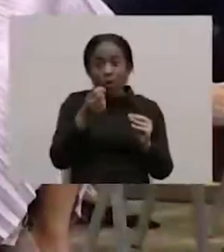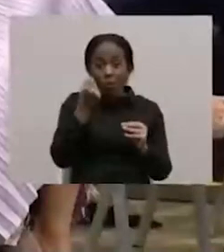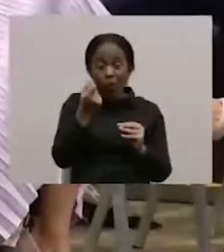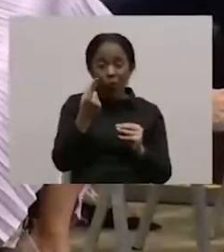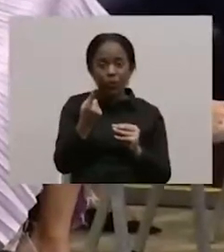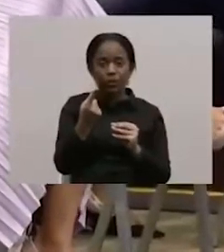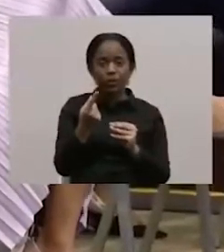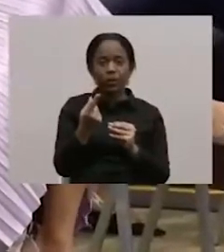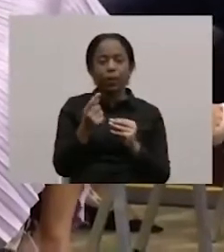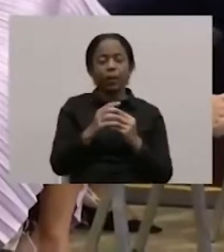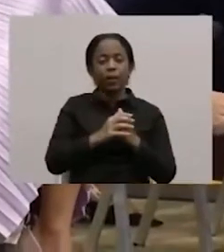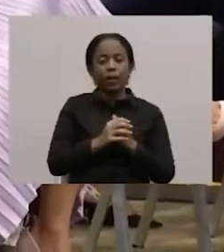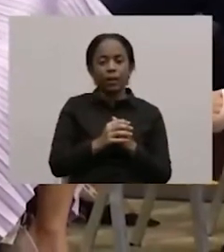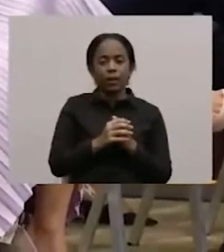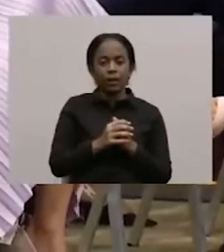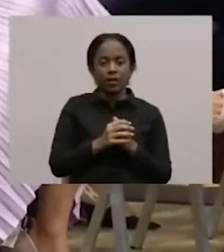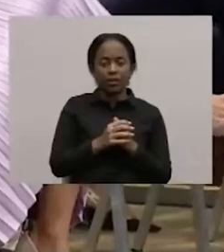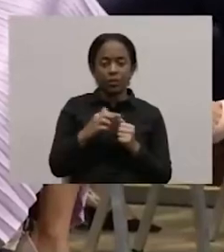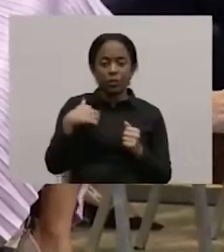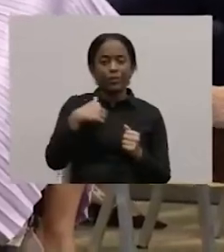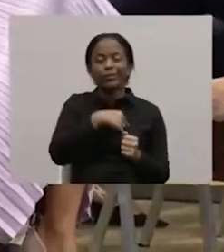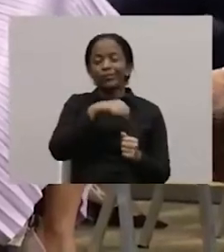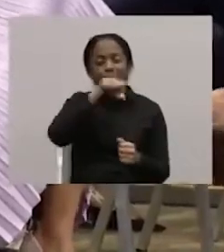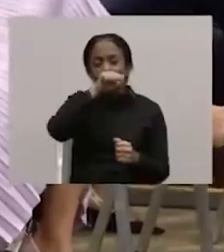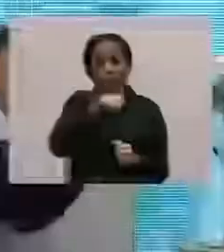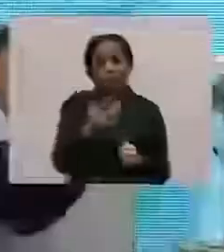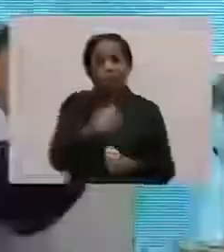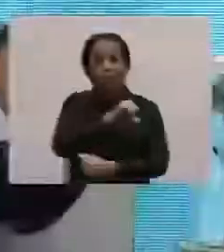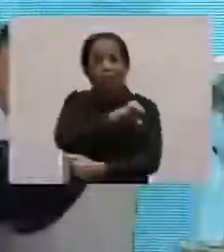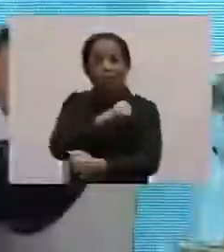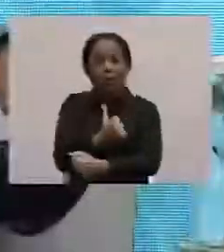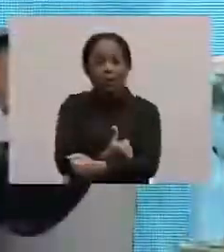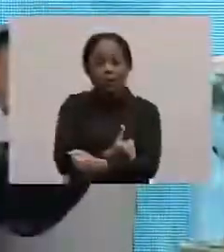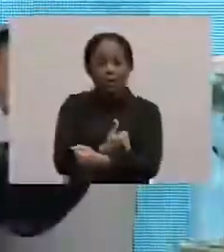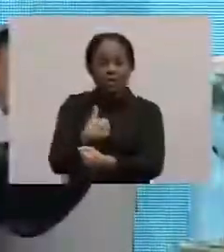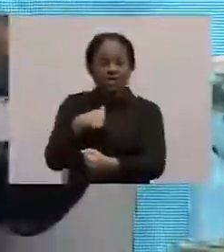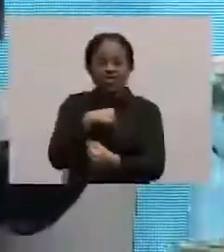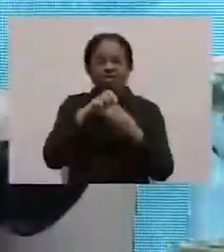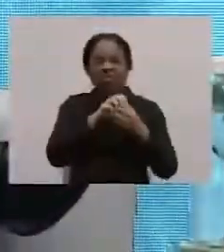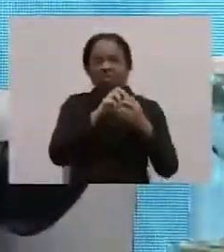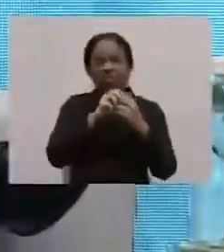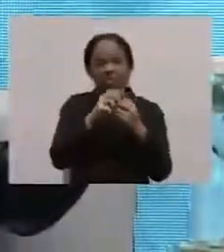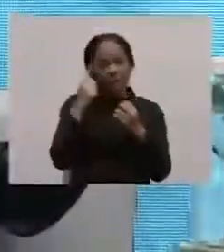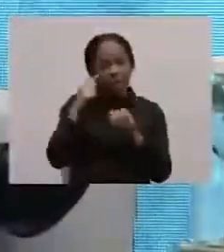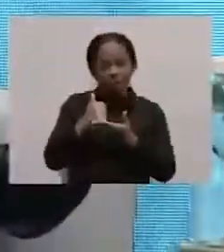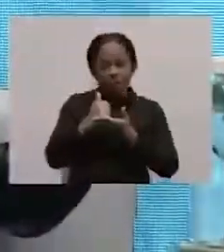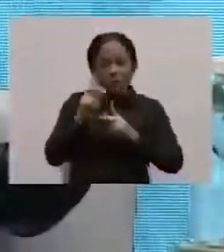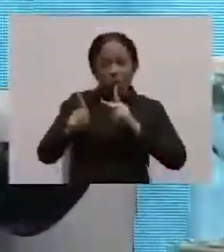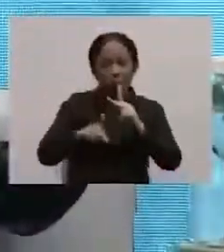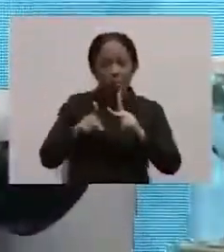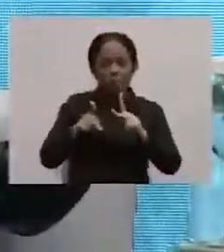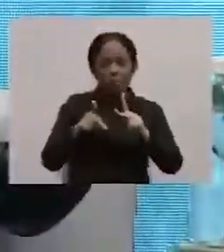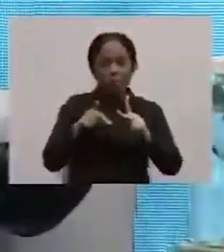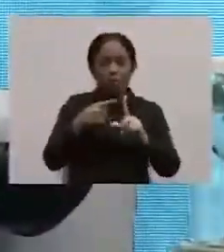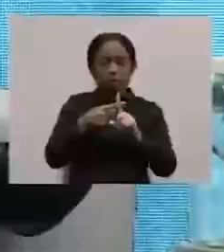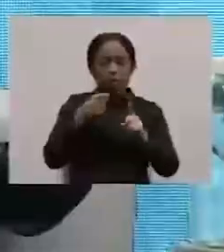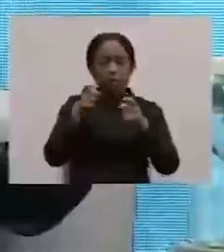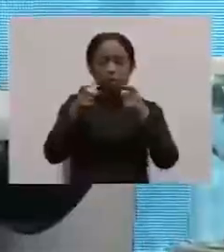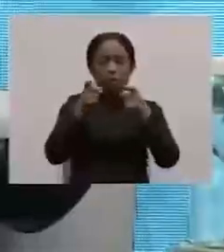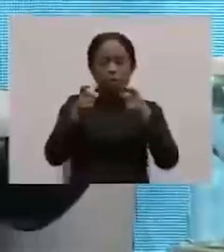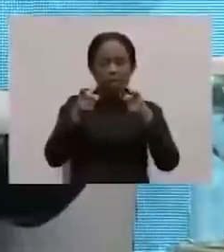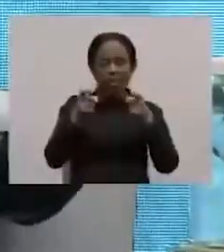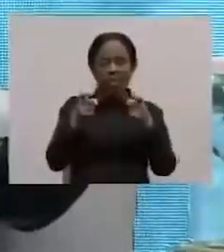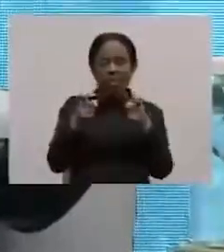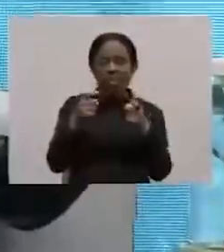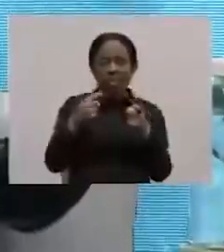esa dicotomía de que nos fascina el autoritarismo, aunque damos la sangre por la democracia, de querer ponerle control a la libertad de